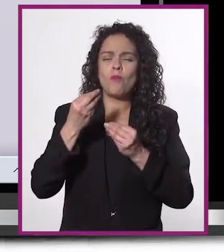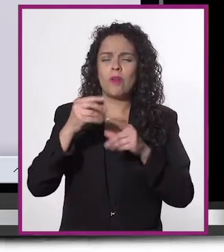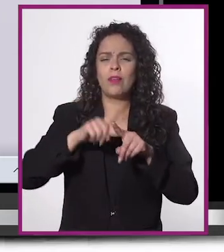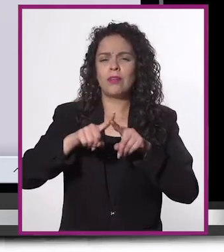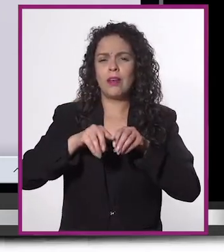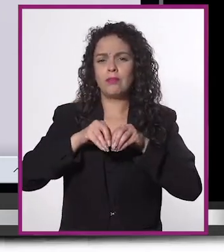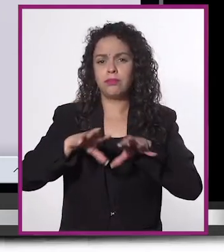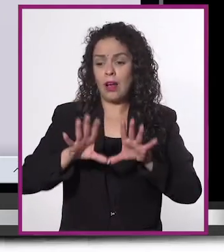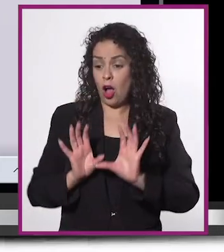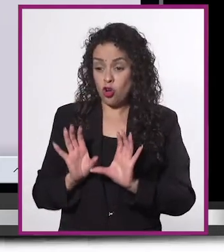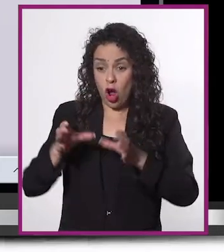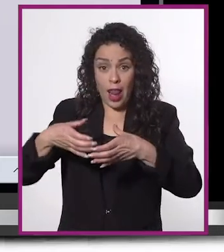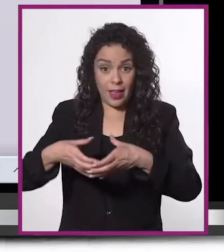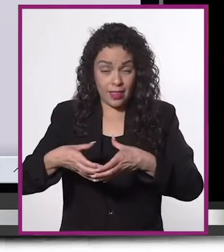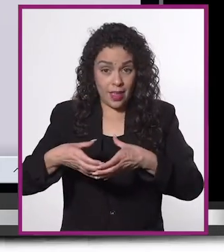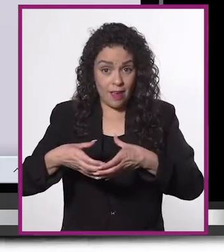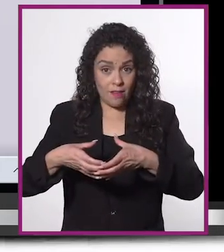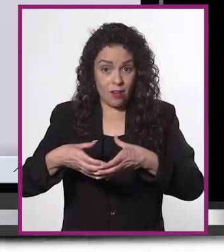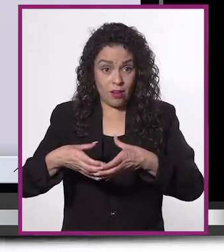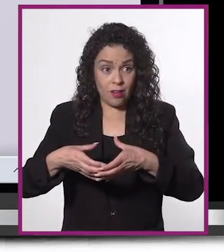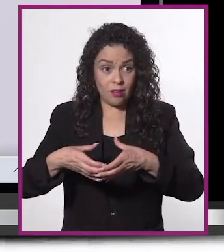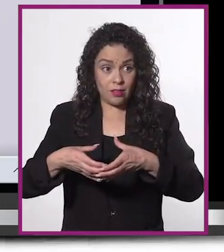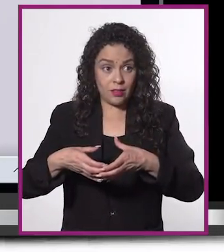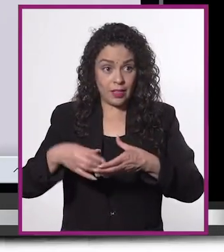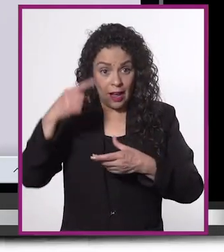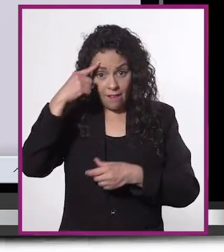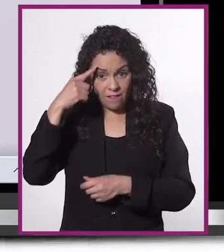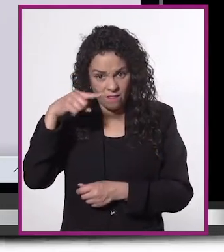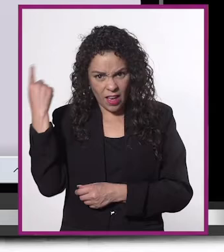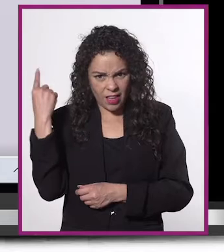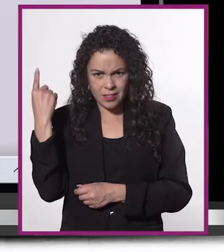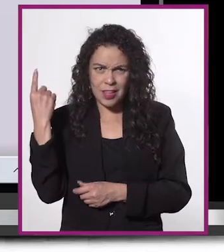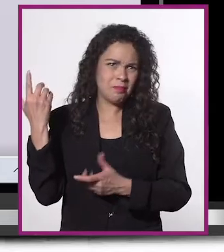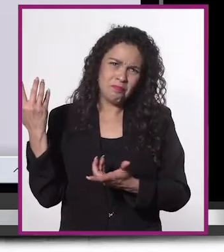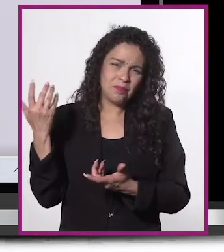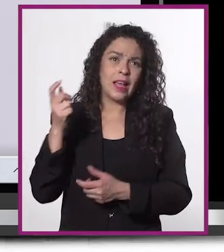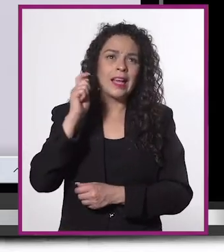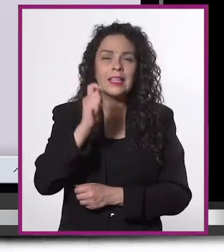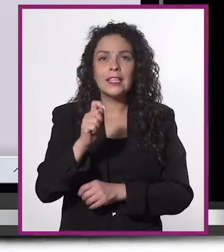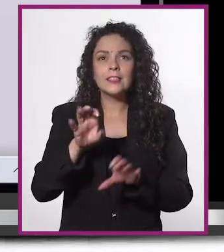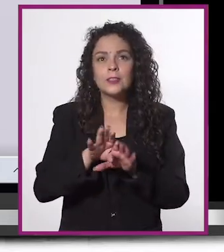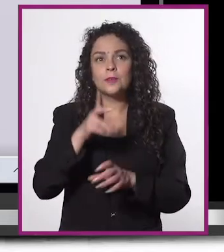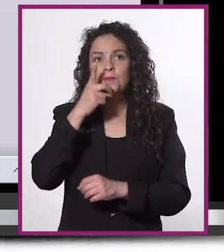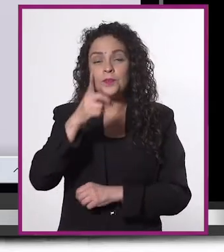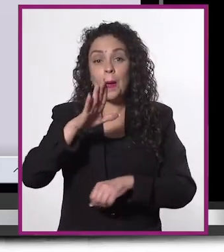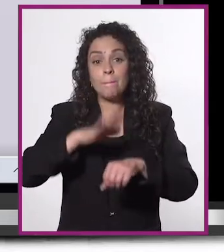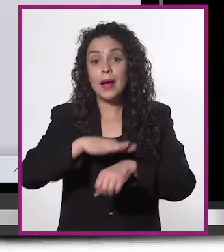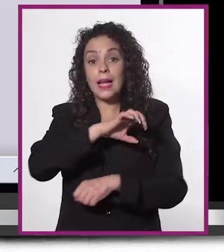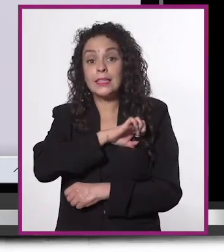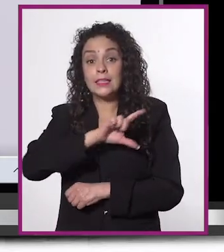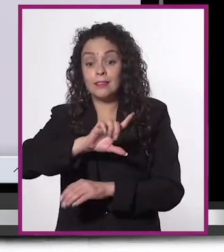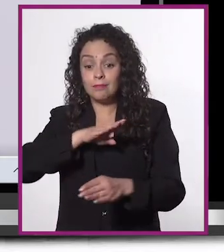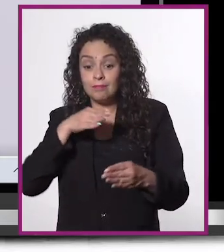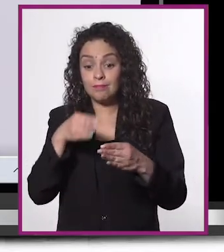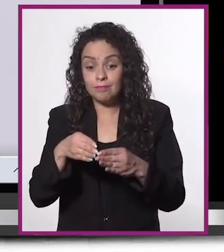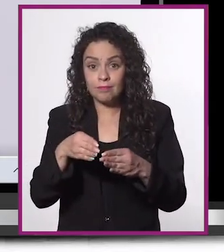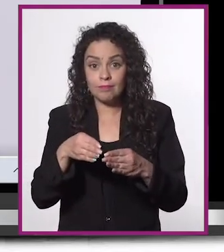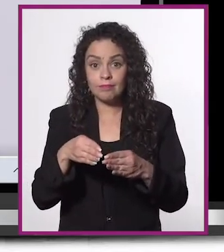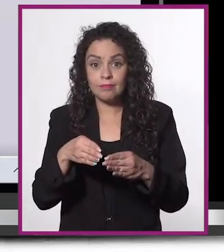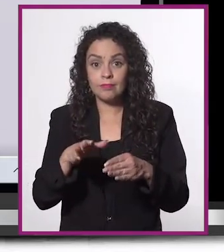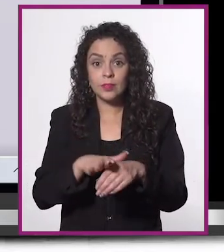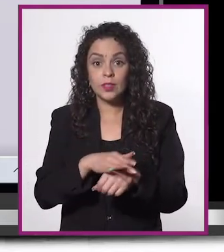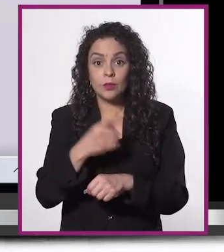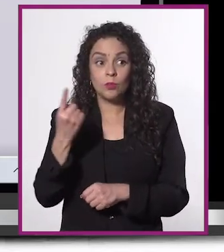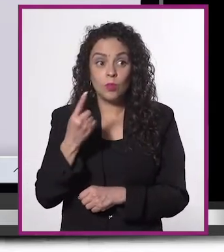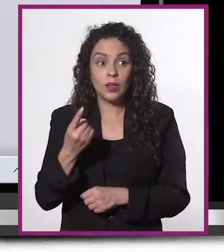colectivo, más que facilitarse, pues podemos especializarnos siendo un gran número,